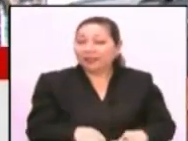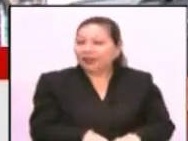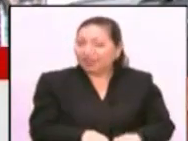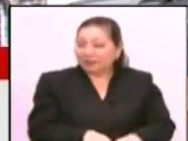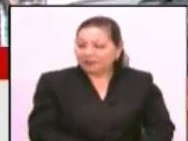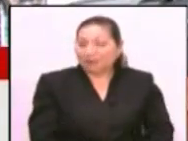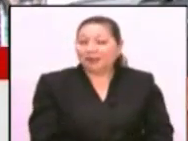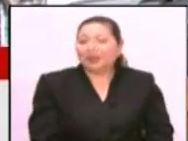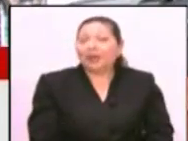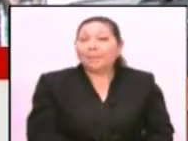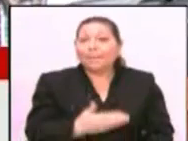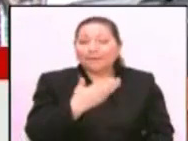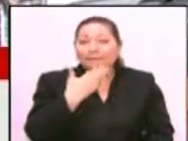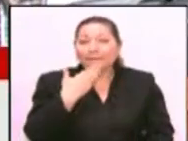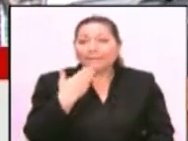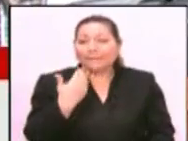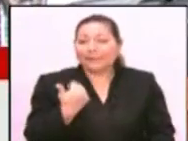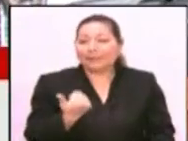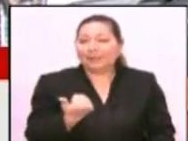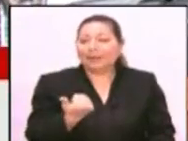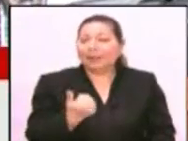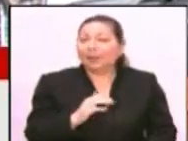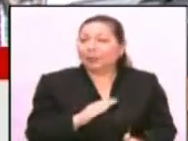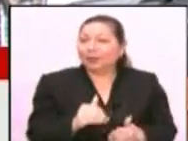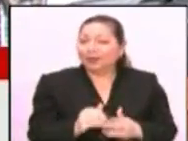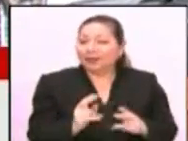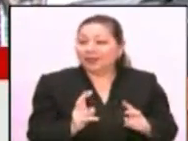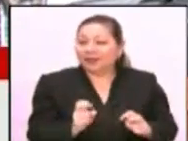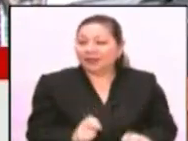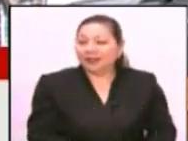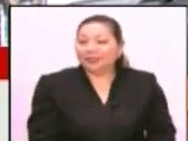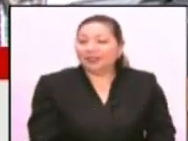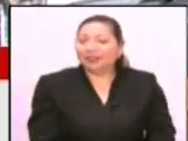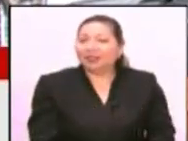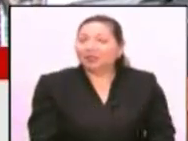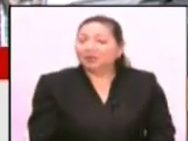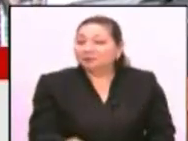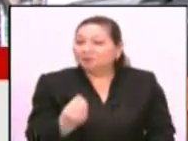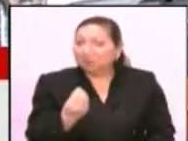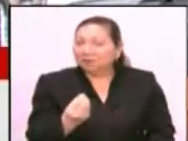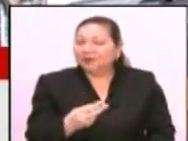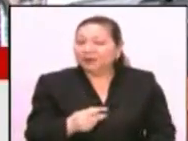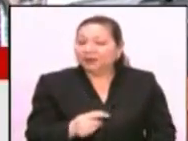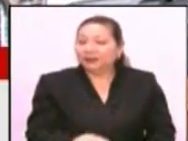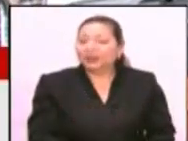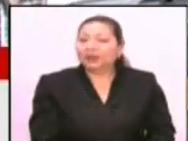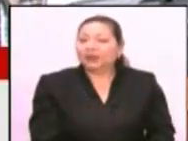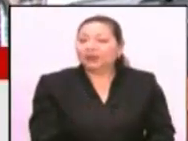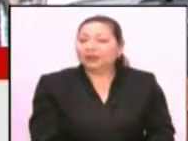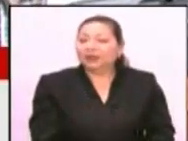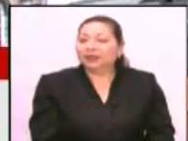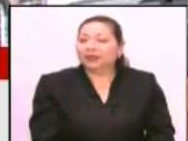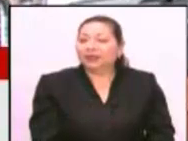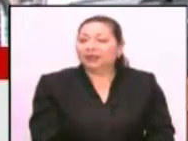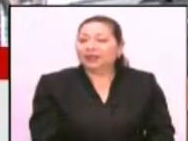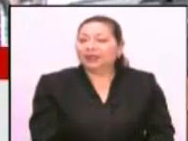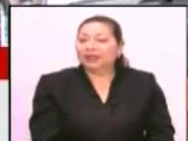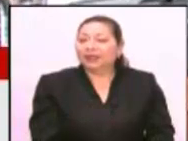ciclo, hemos mejorado el tema de todo el tema gastronómico en los penales, mejorando.